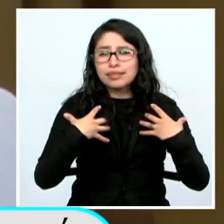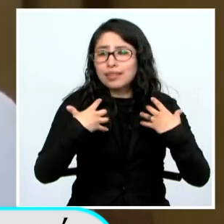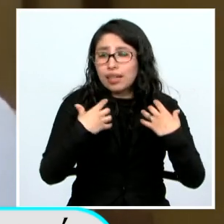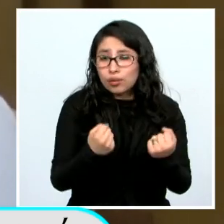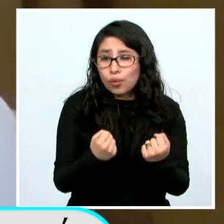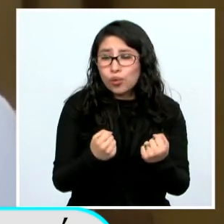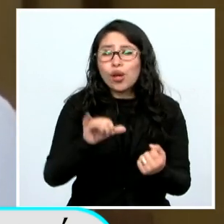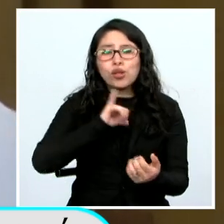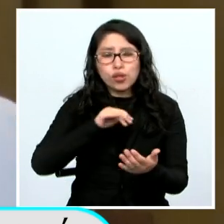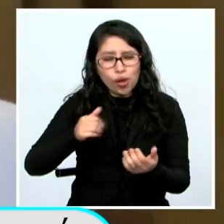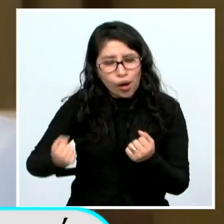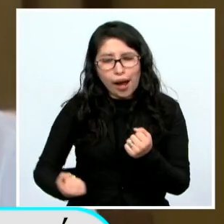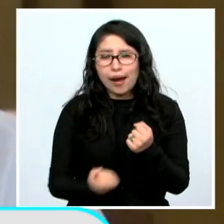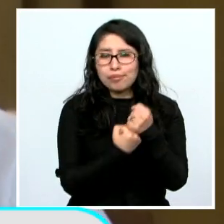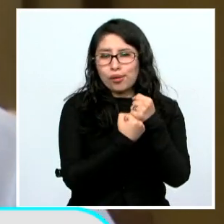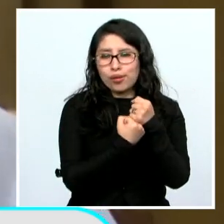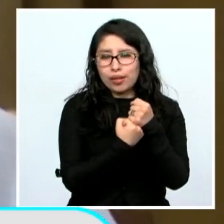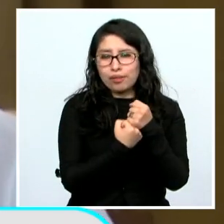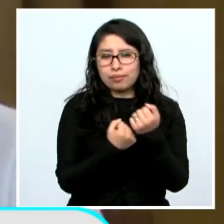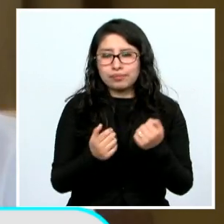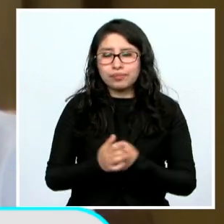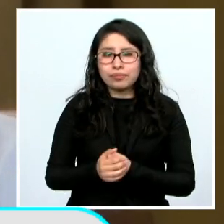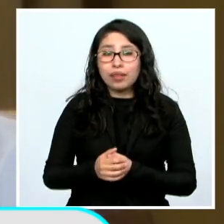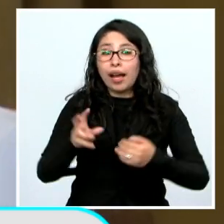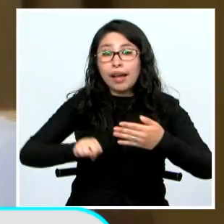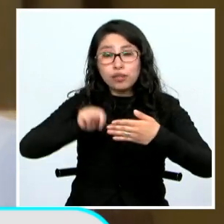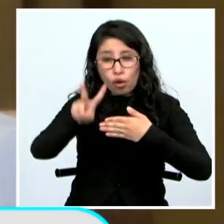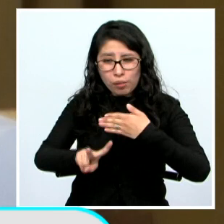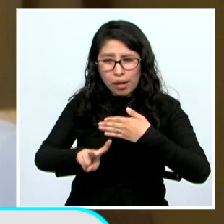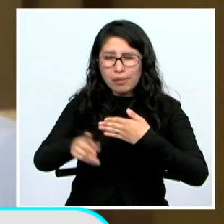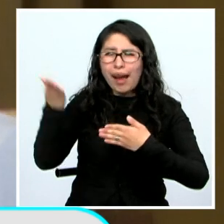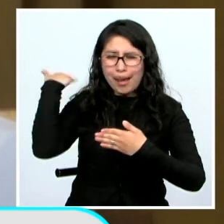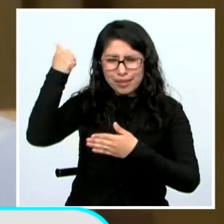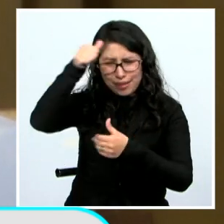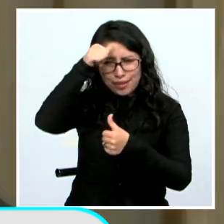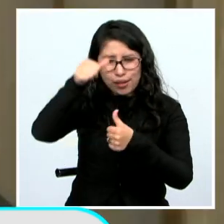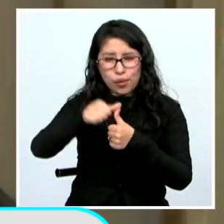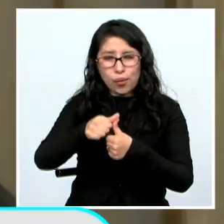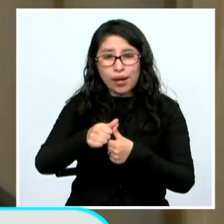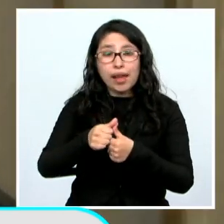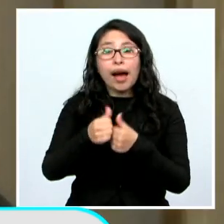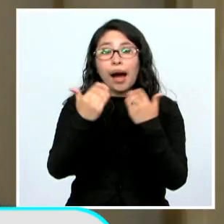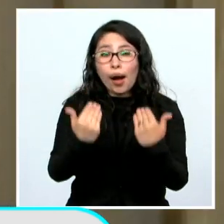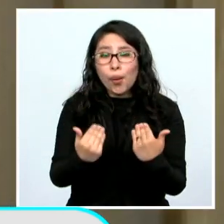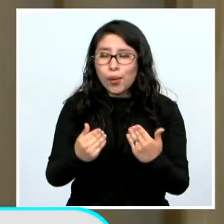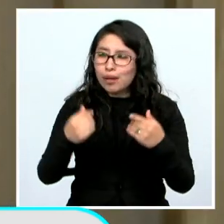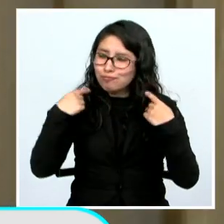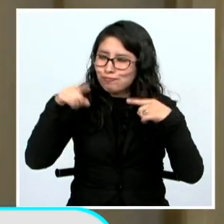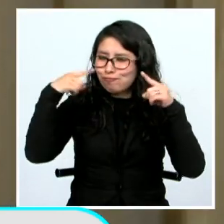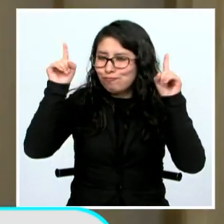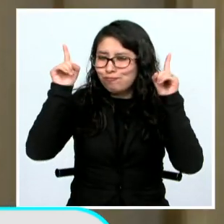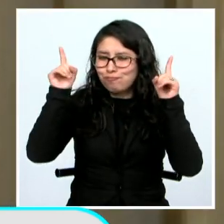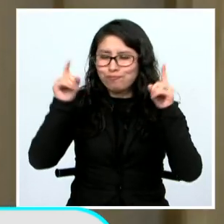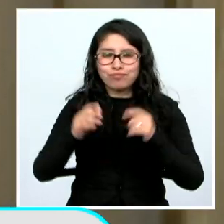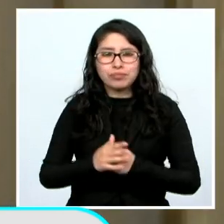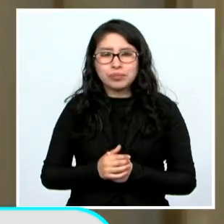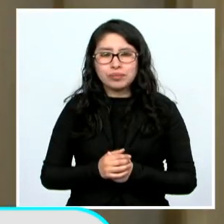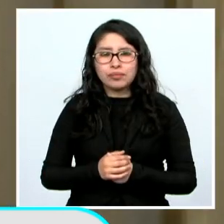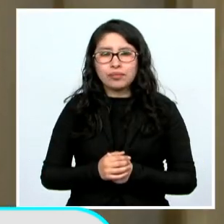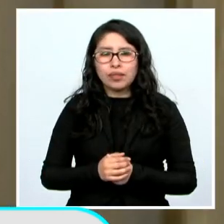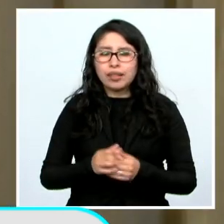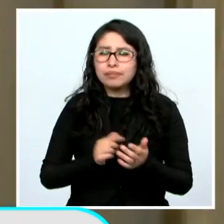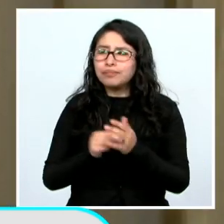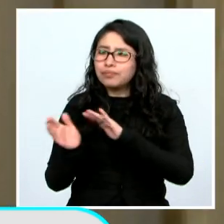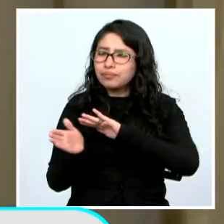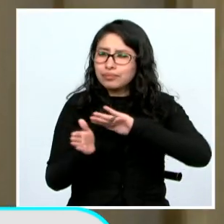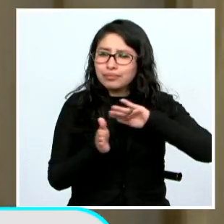lo hicimos en noviembre, lo vamos a hacer ahora. Vamos a salir adelante. Usted se ha adelantado un poquito ya respondiendo a algunas